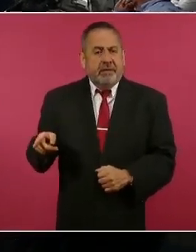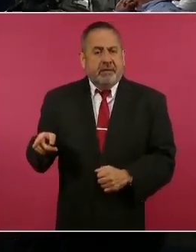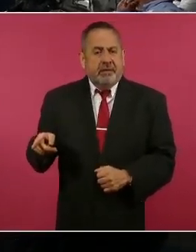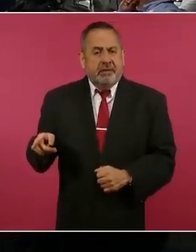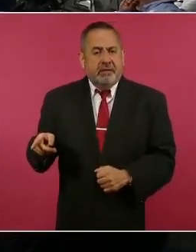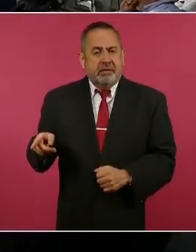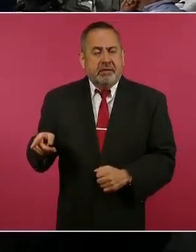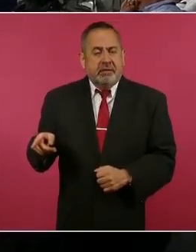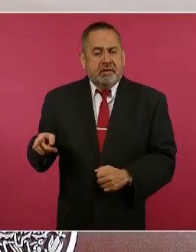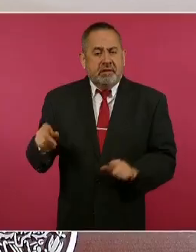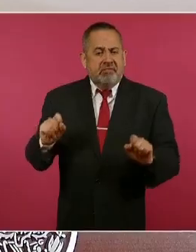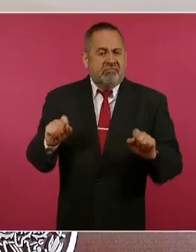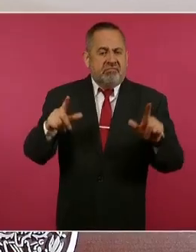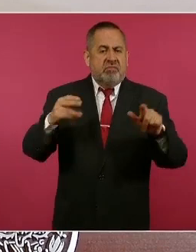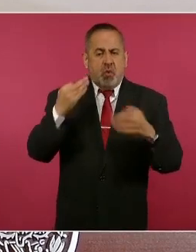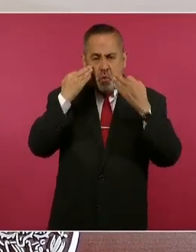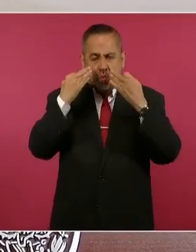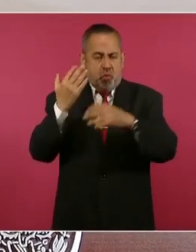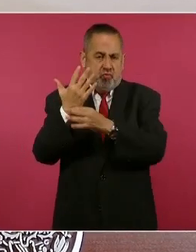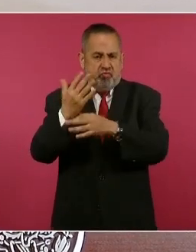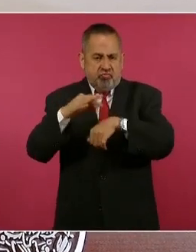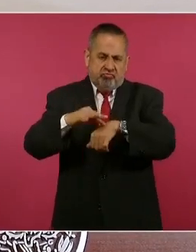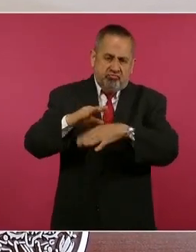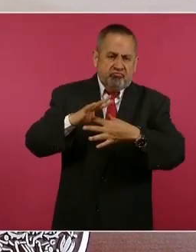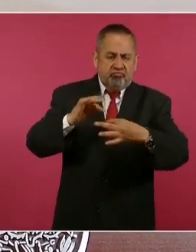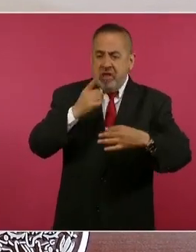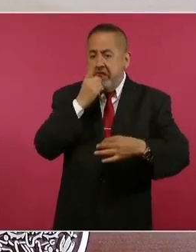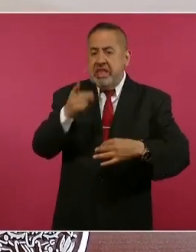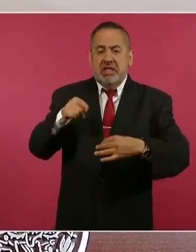por ahí los testimonios.